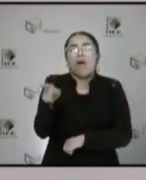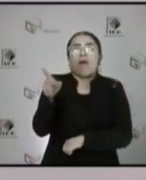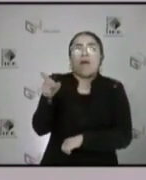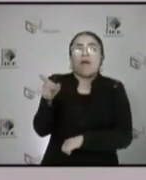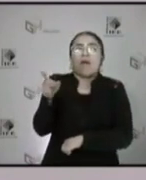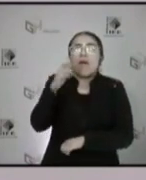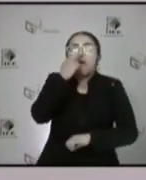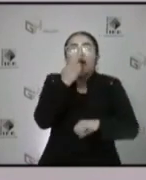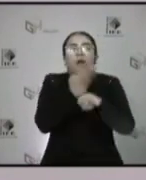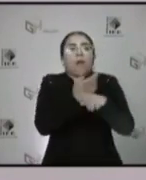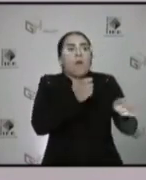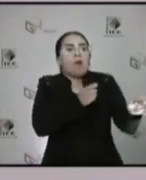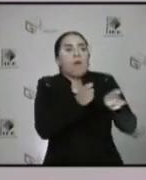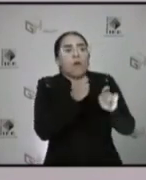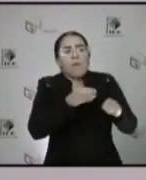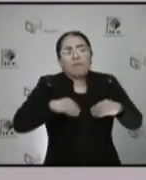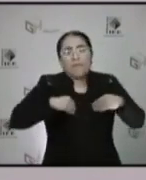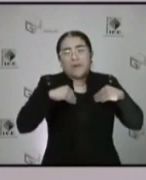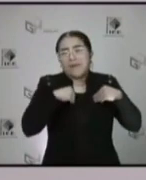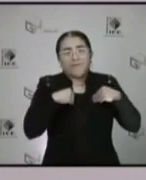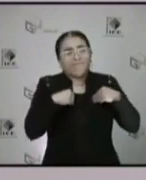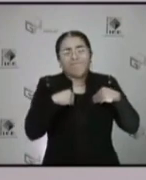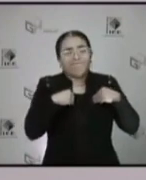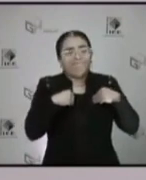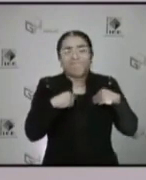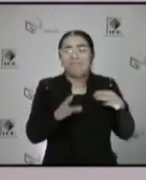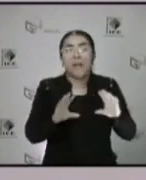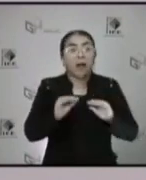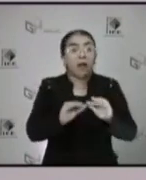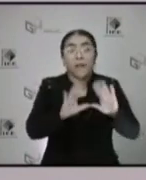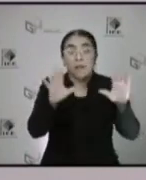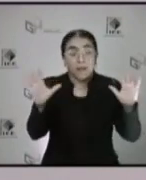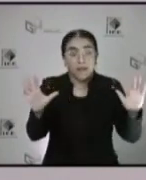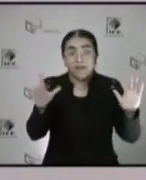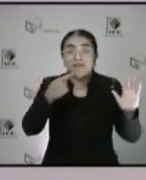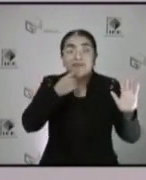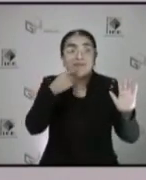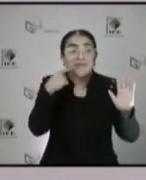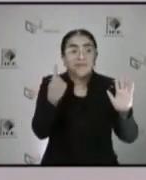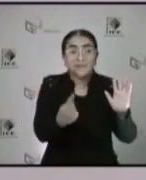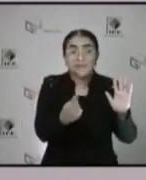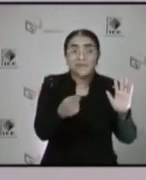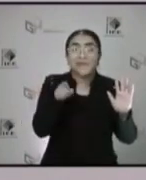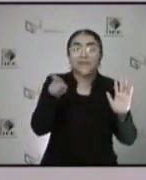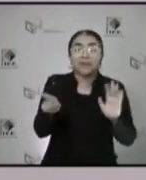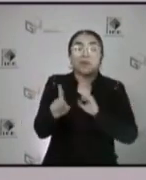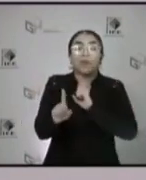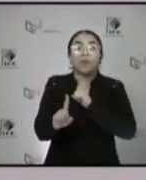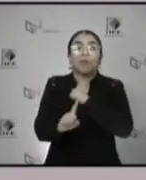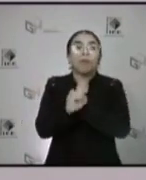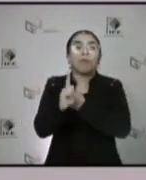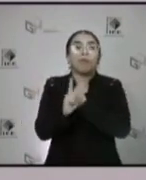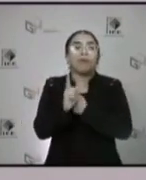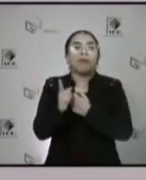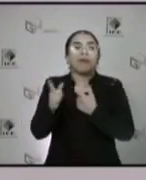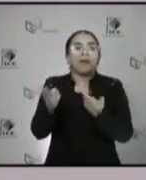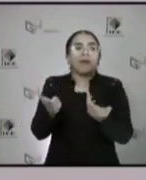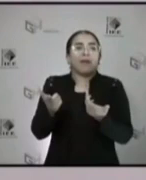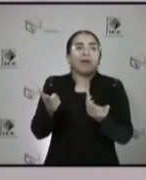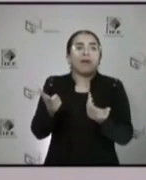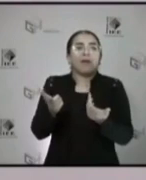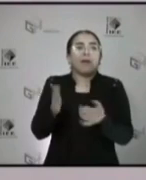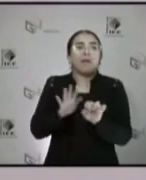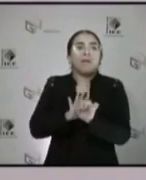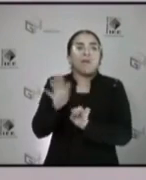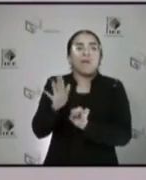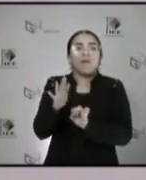familias. Hay que ser muy claros y sin temores decir que si algo afecta al buen gobierno es los